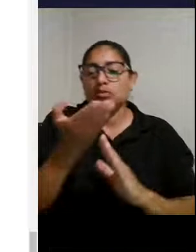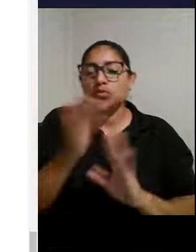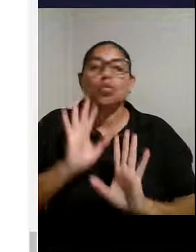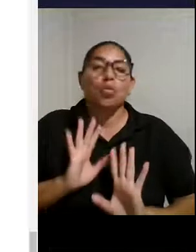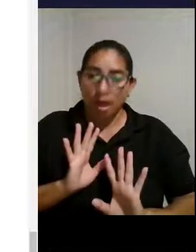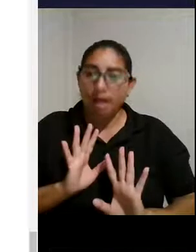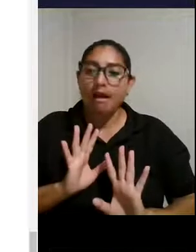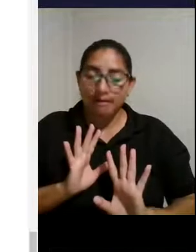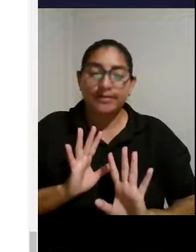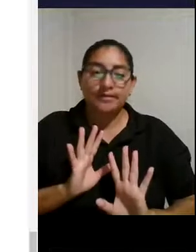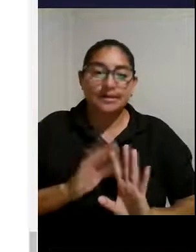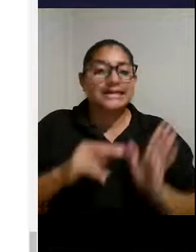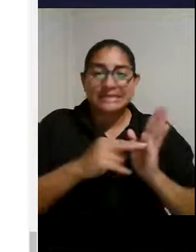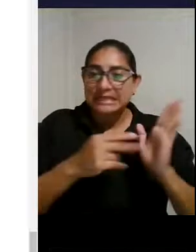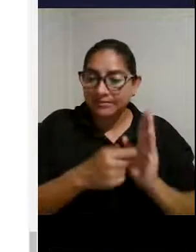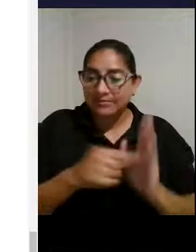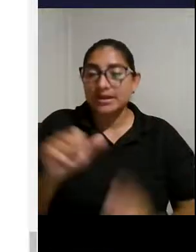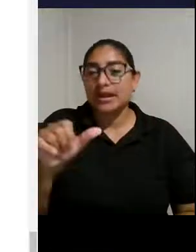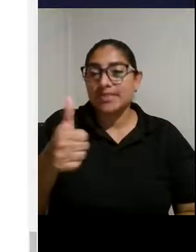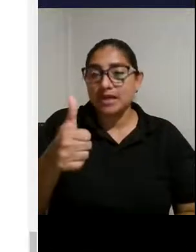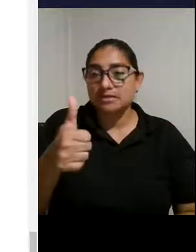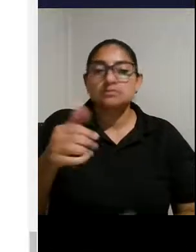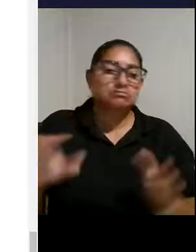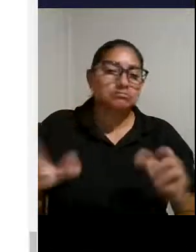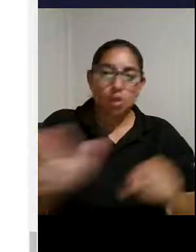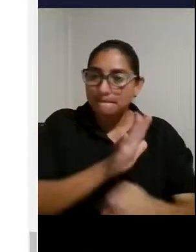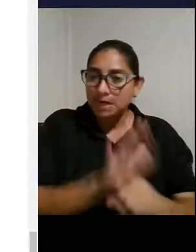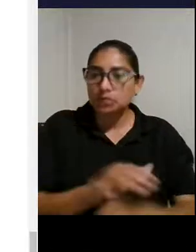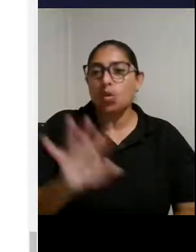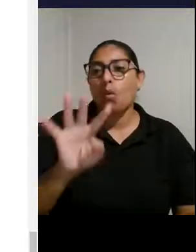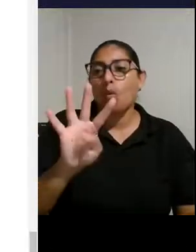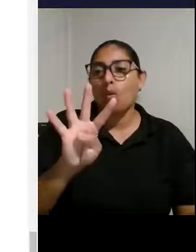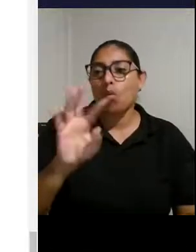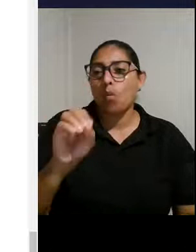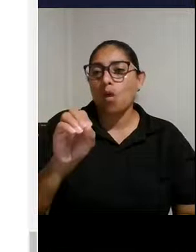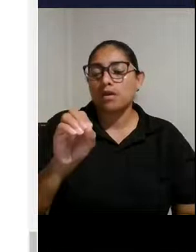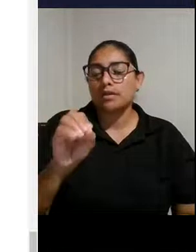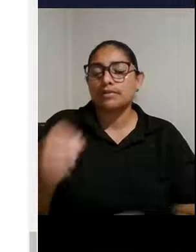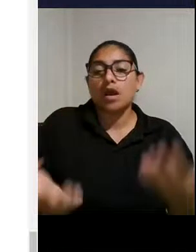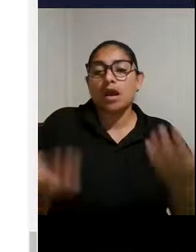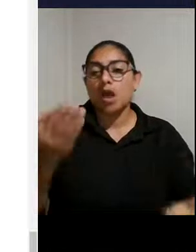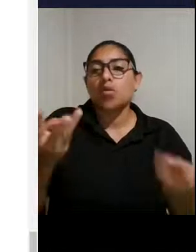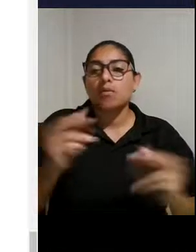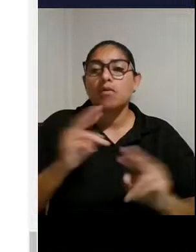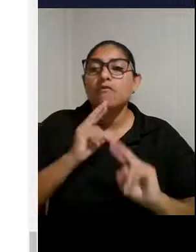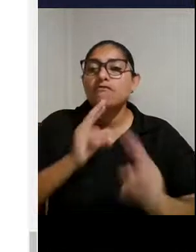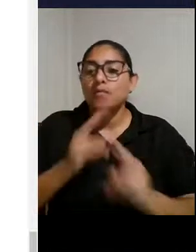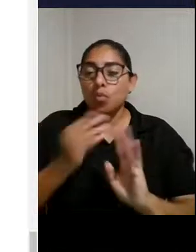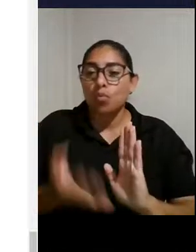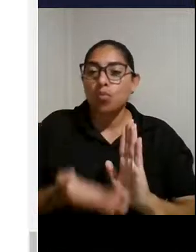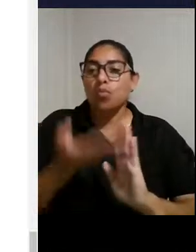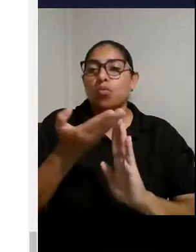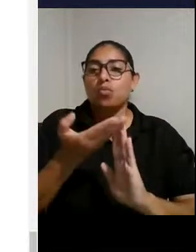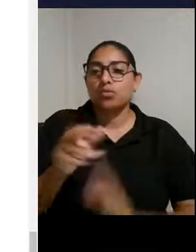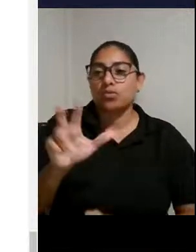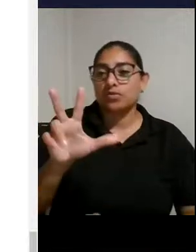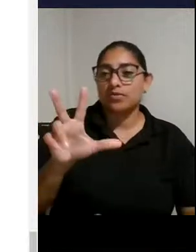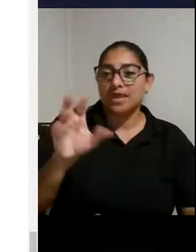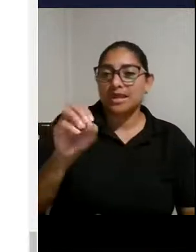Entonces, ese aumento llegó a 40. Calculamos las imágenes y nos daba como resultado que hay un incremento de 30 en los